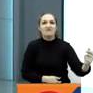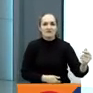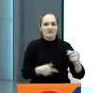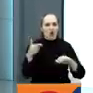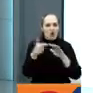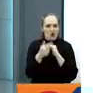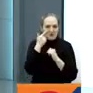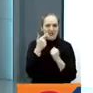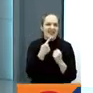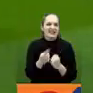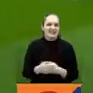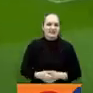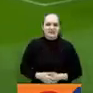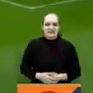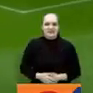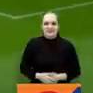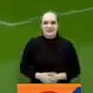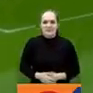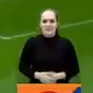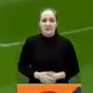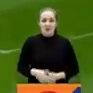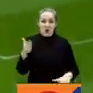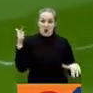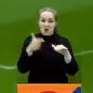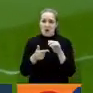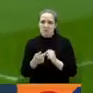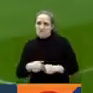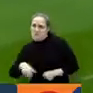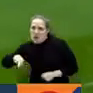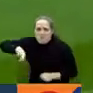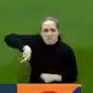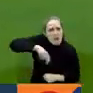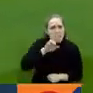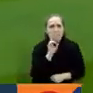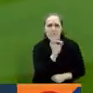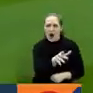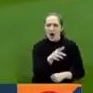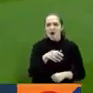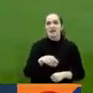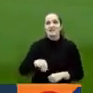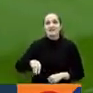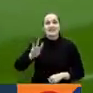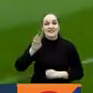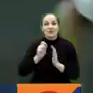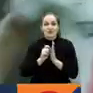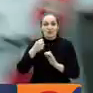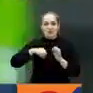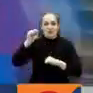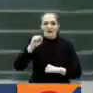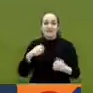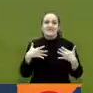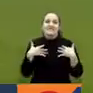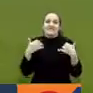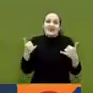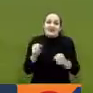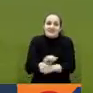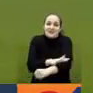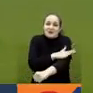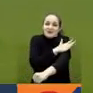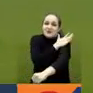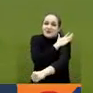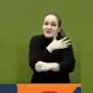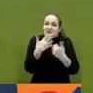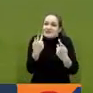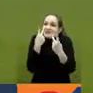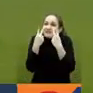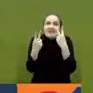colombiano. Un golazo que dio para 3 puntos. Estamos felices y emocionados de poder